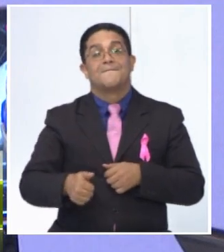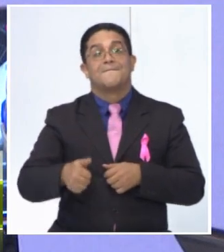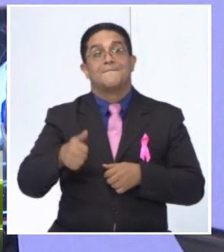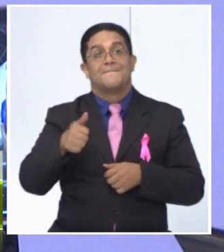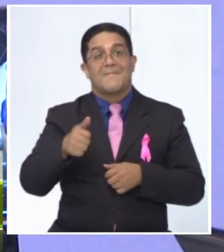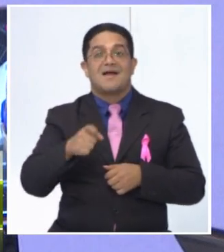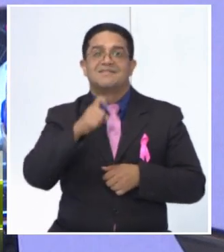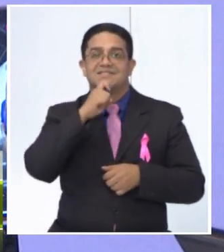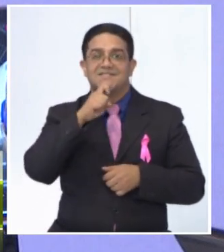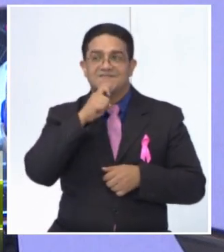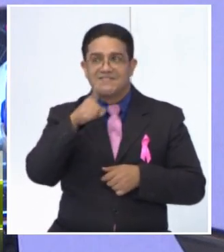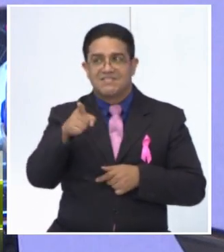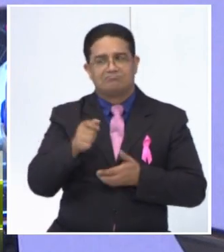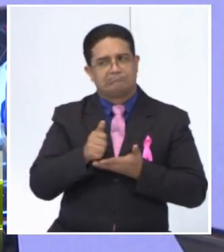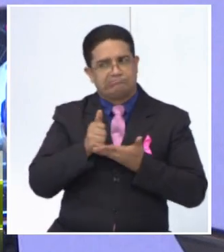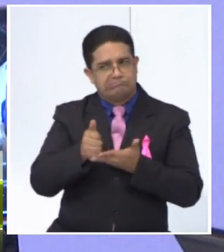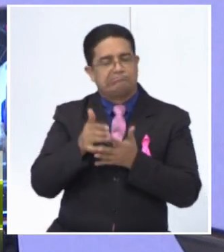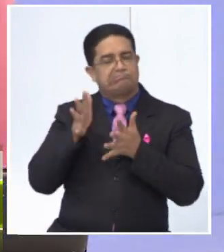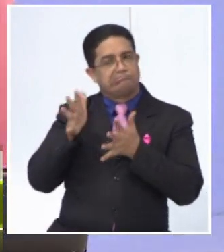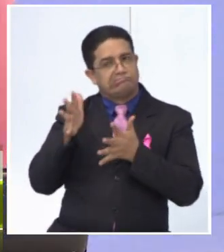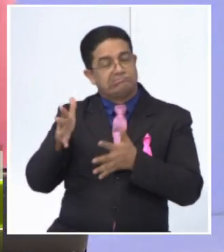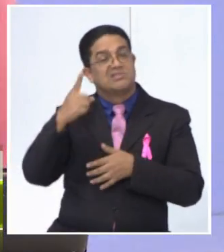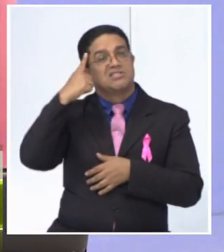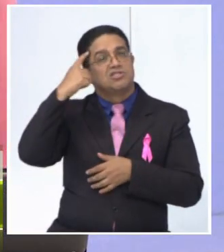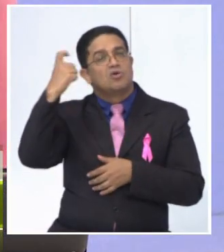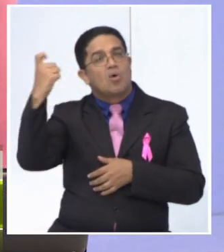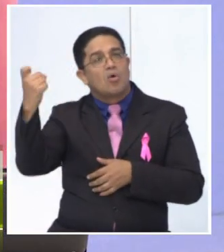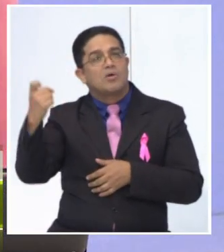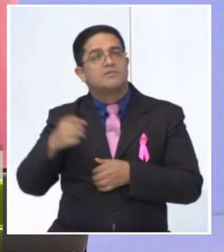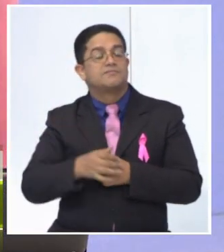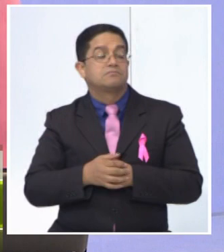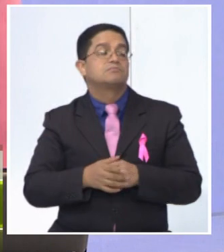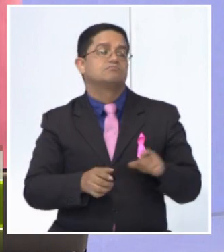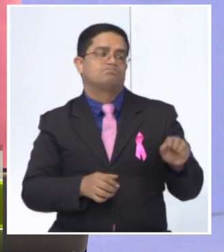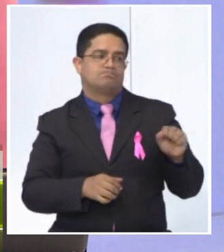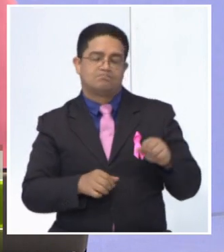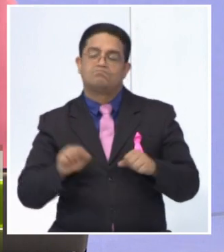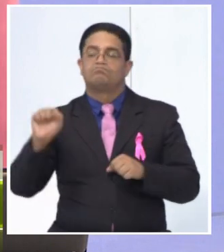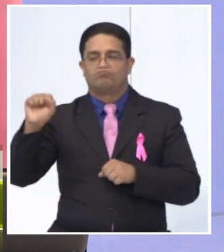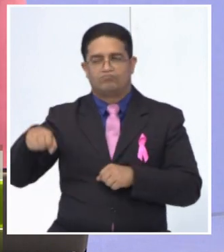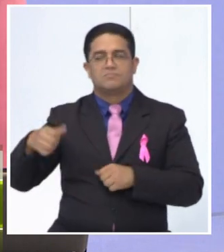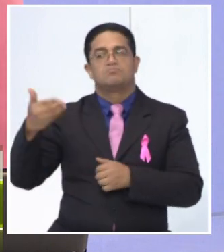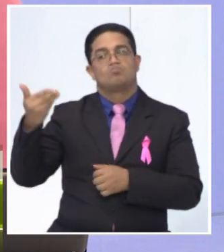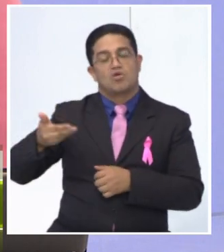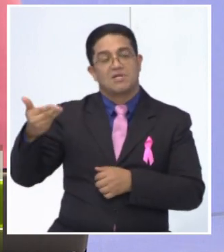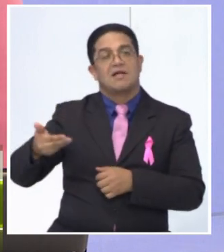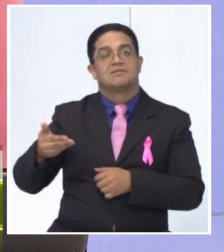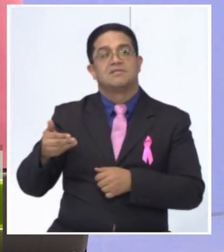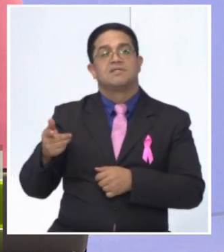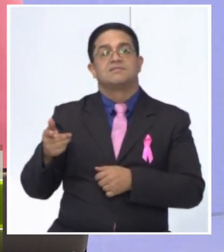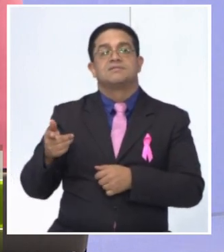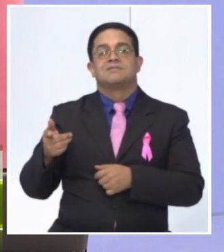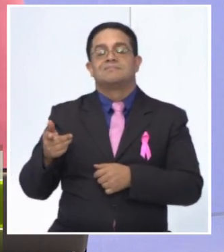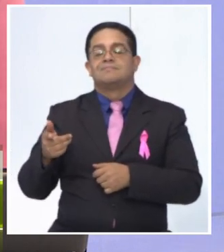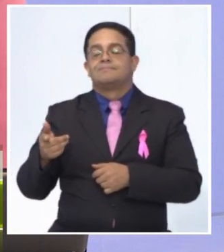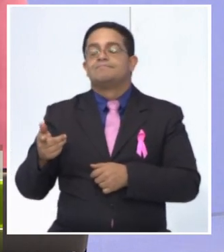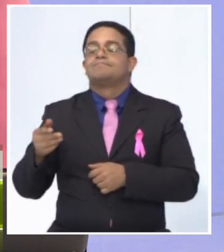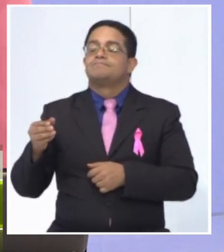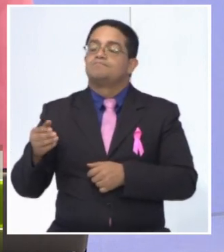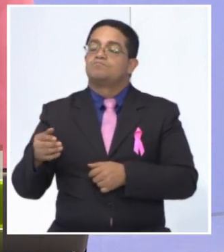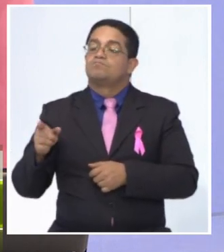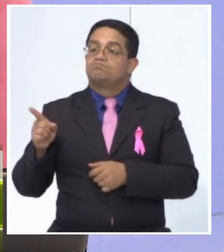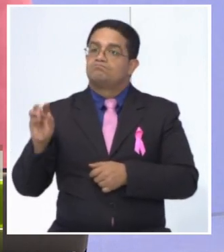que reciban apoyo psicológico. Importante, siempre recibir el apoyo psicológico, tengamos o no tengamos algún tipo de diagnóstico